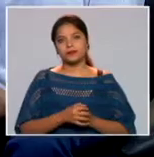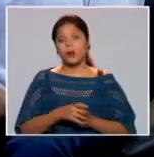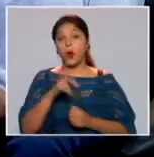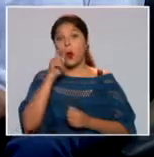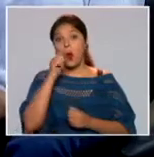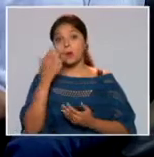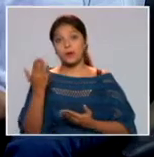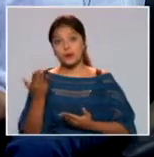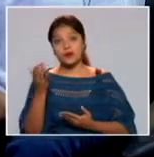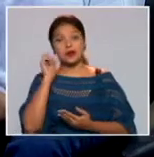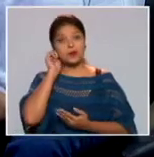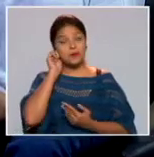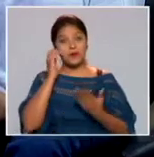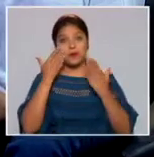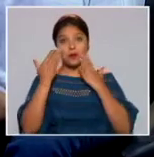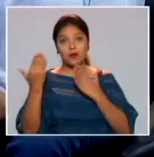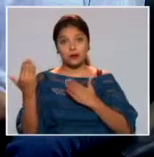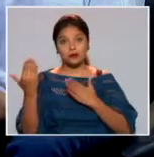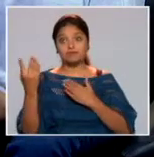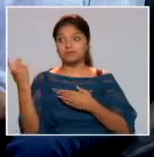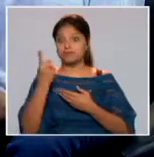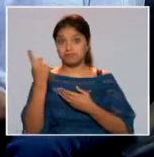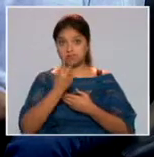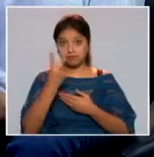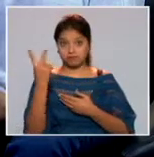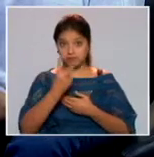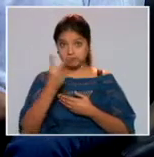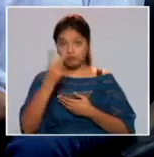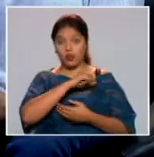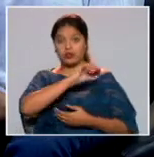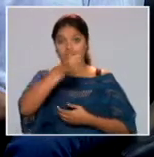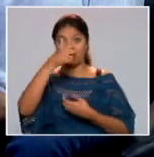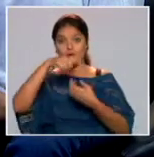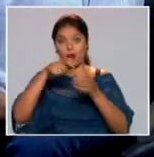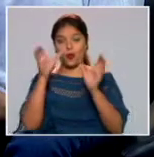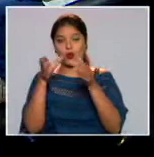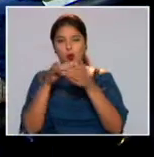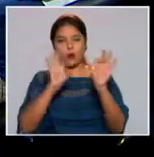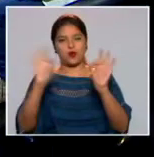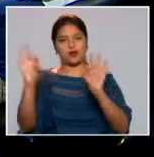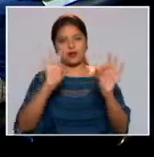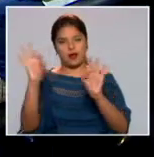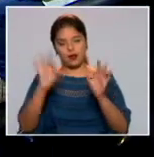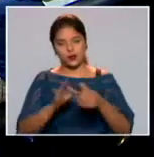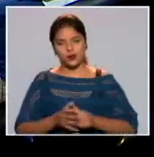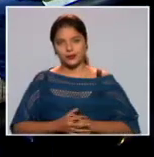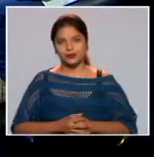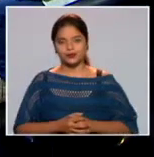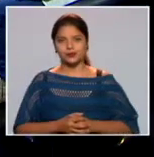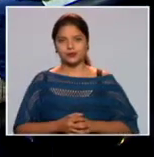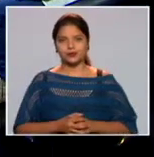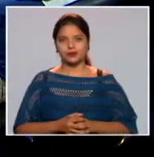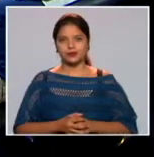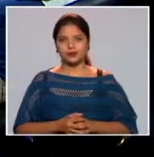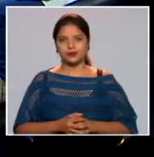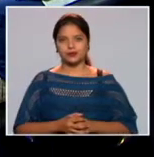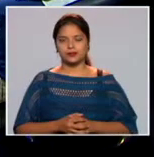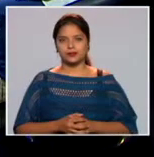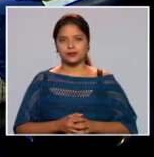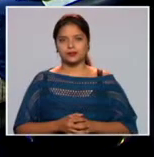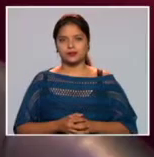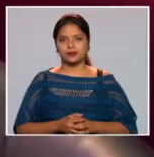y nayi varón Quienes son directores de bataclan pertenecen a esta corporación de artes